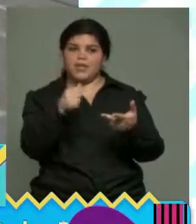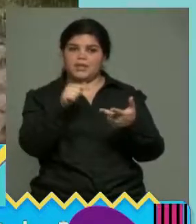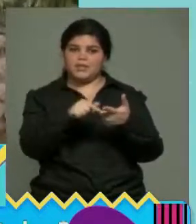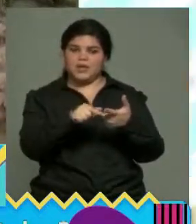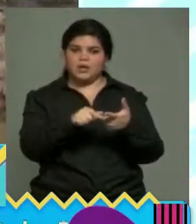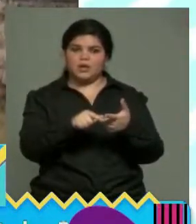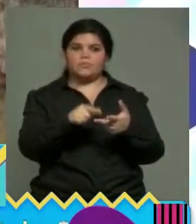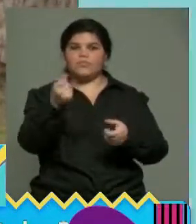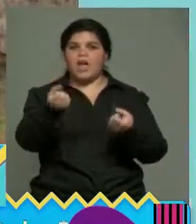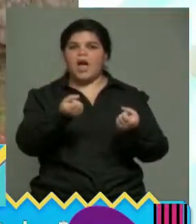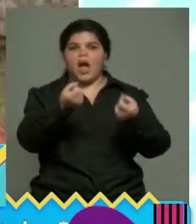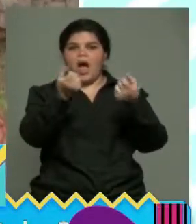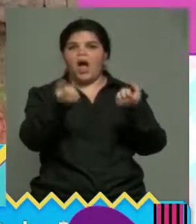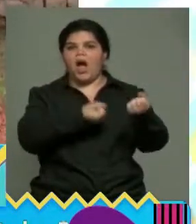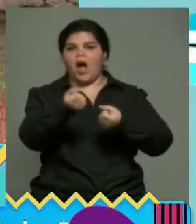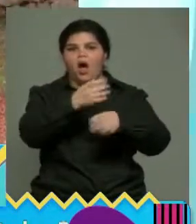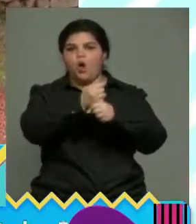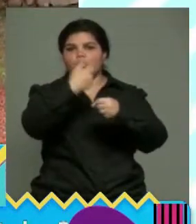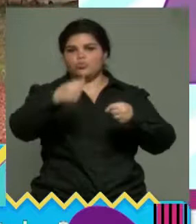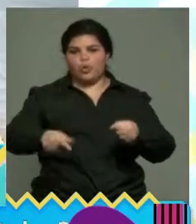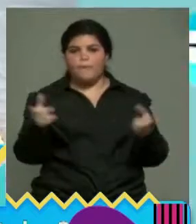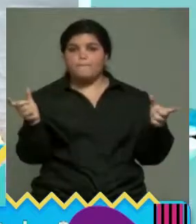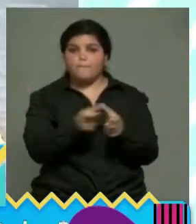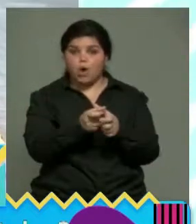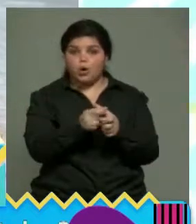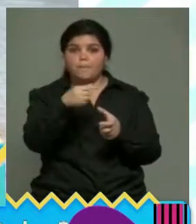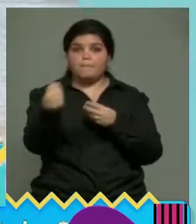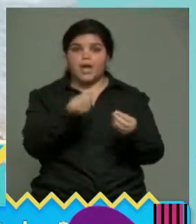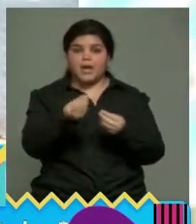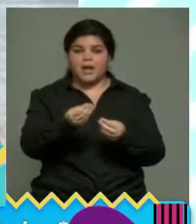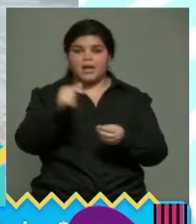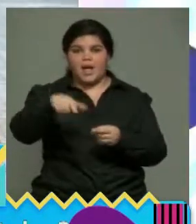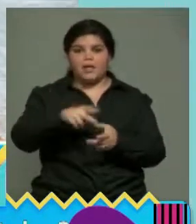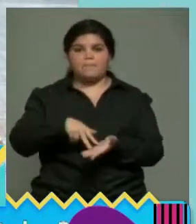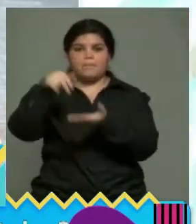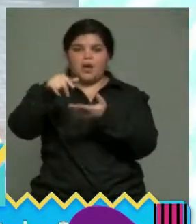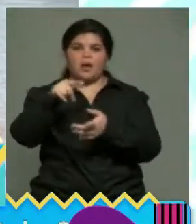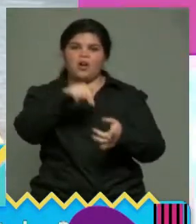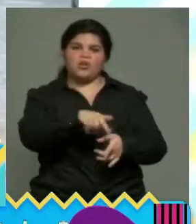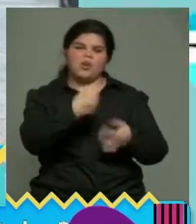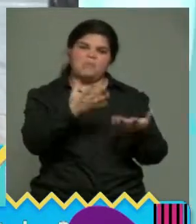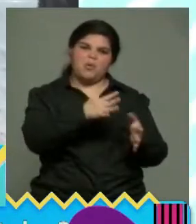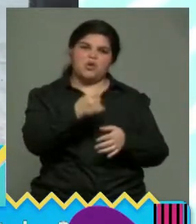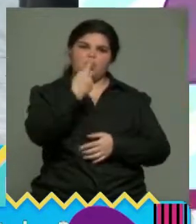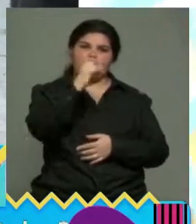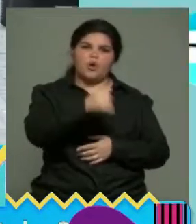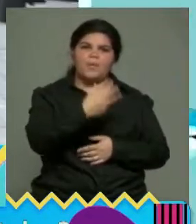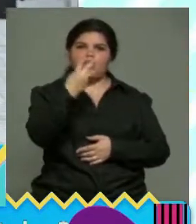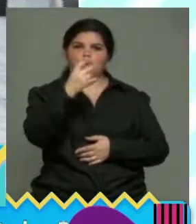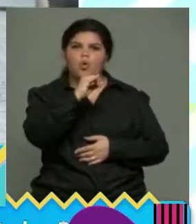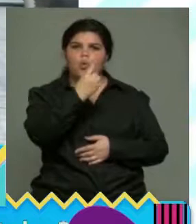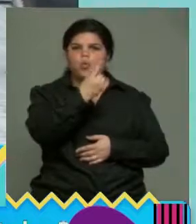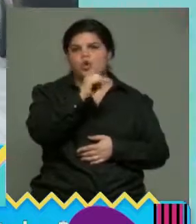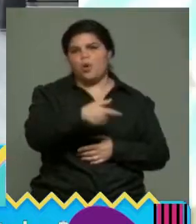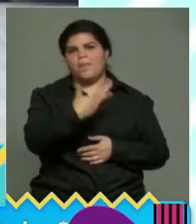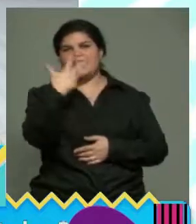cantidad de vehículos posible. Perfecto. Hoy nosotros para colmo tenemos un índice de ocupación de 1,2, 1,3 en el vehículo particular, cuando tendría